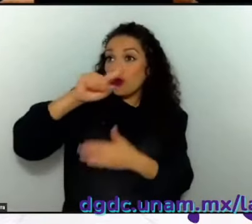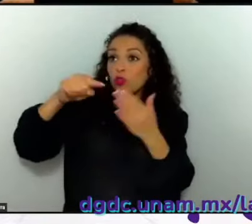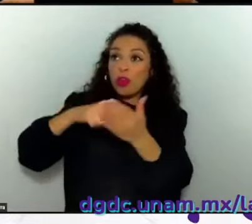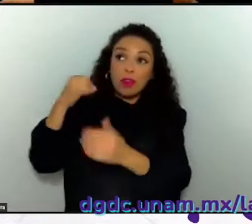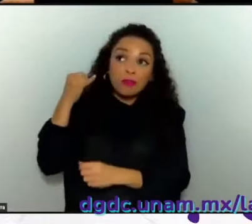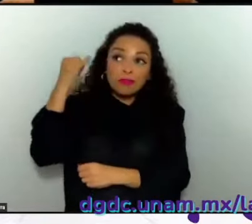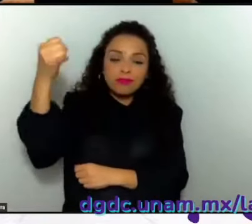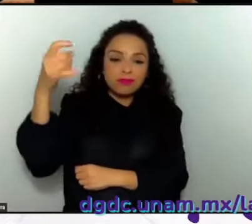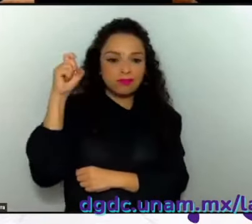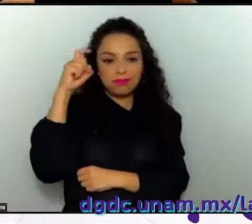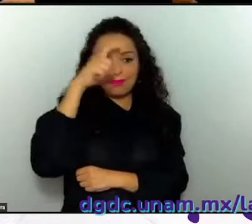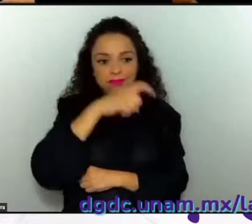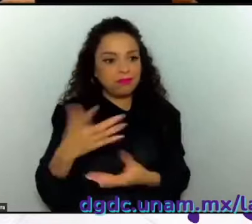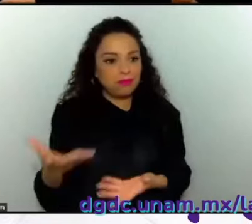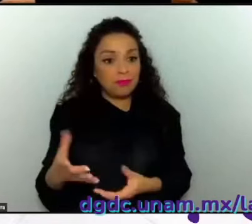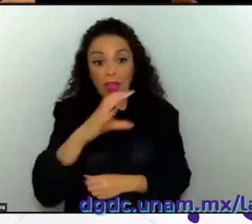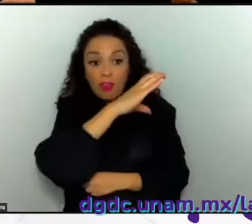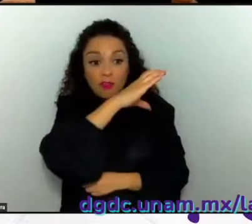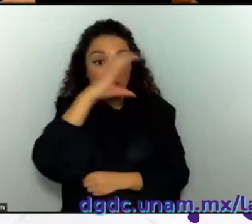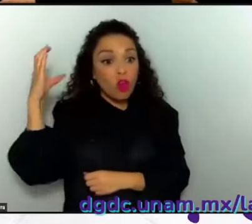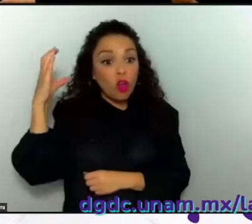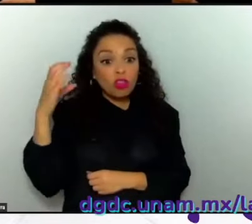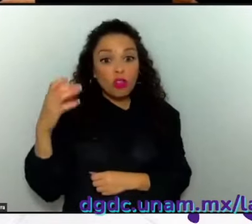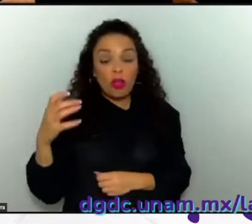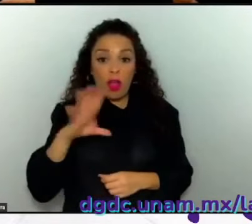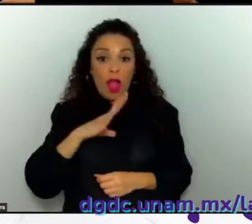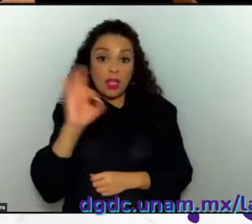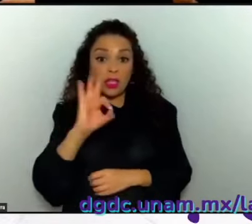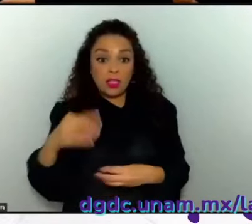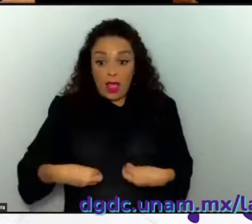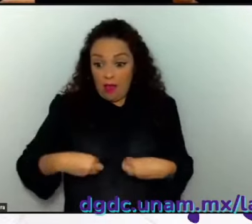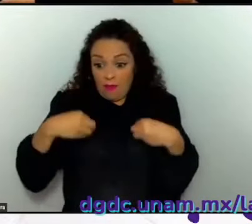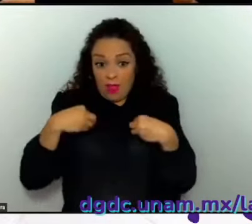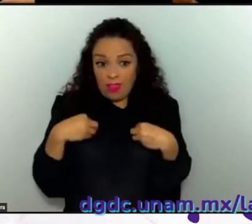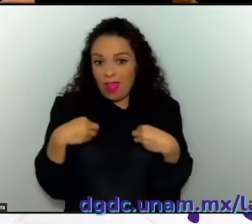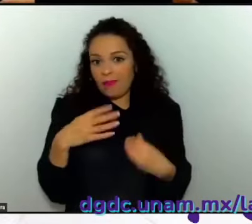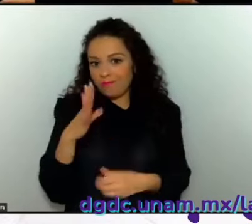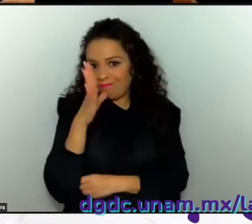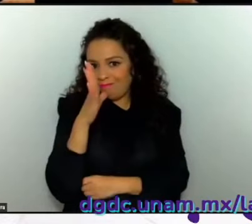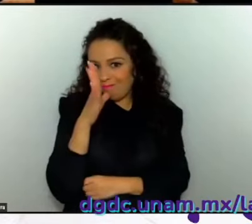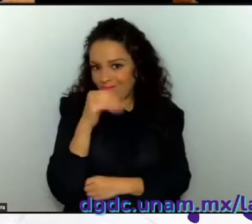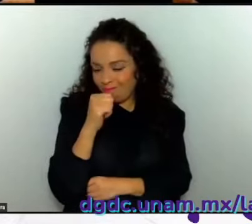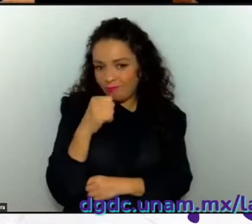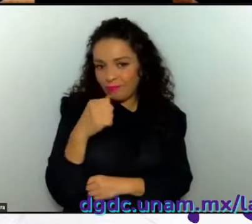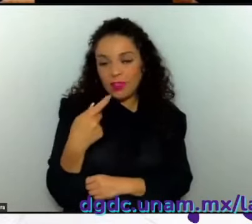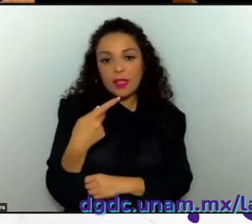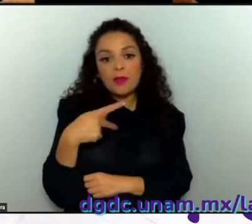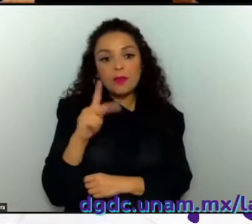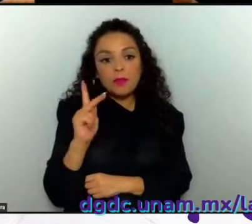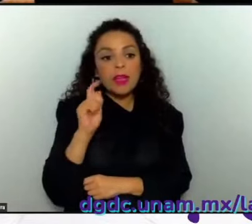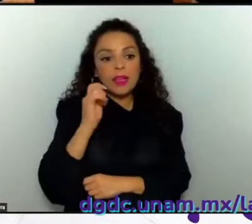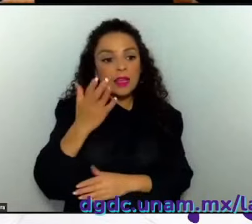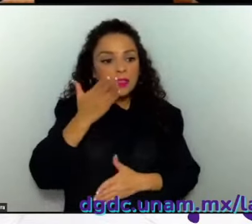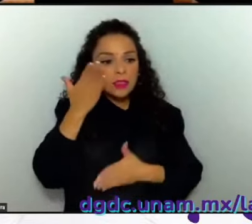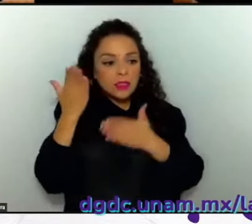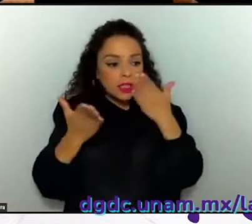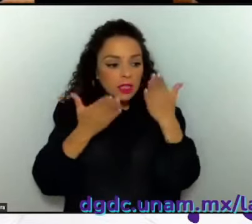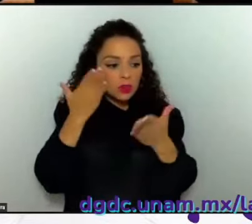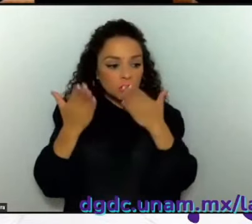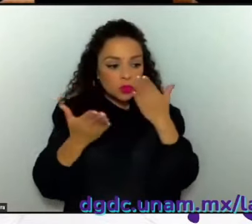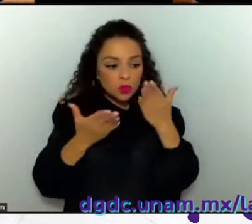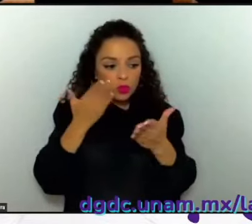extraterrestre con el James Webb, eso seguro. Lo que podríamos hacer, tal vez, si tenemos suerte, es estudiar en estos sistemas planetarios que se han